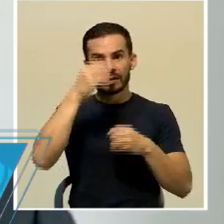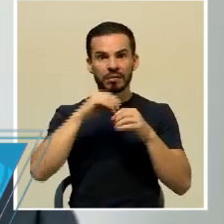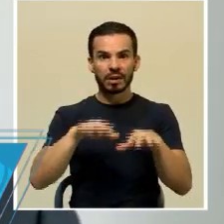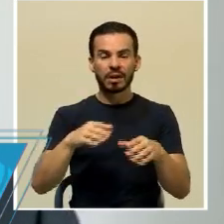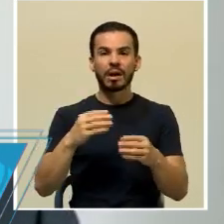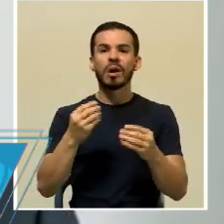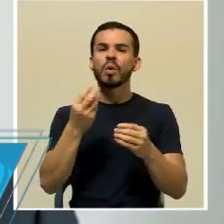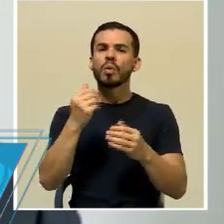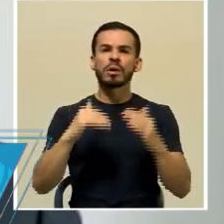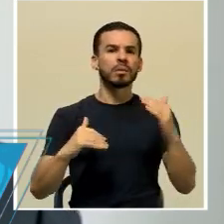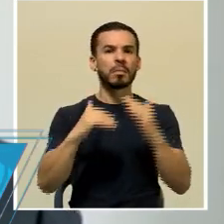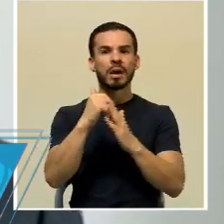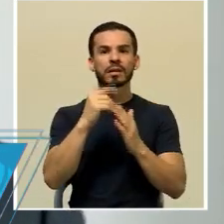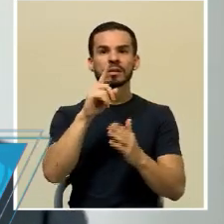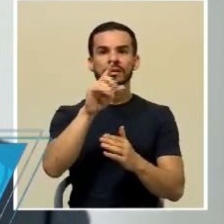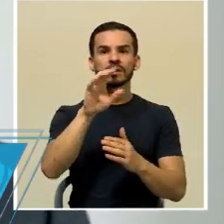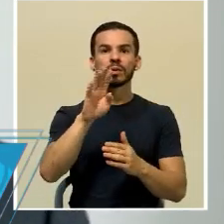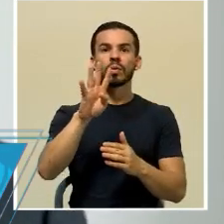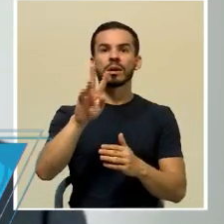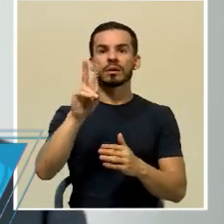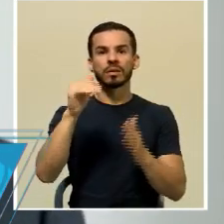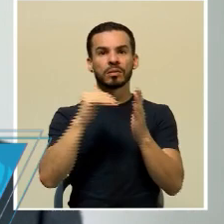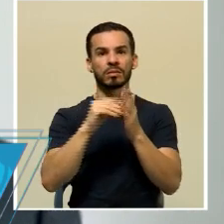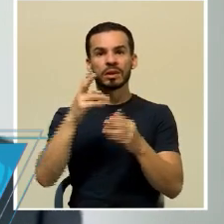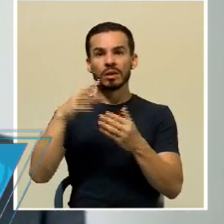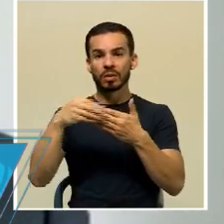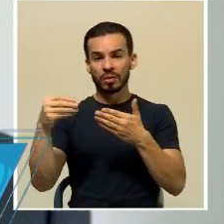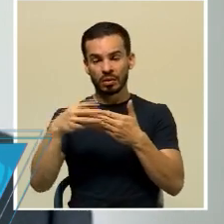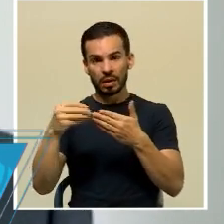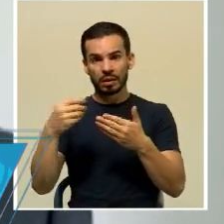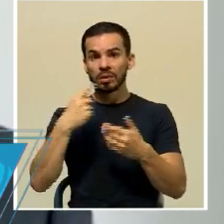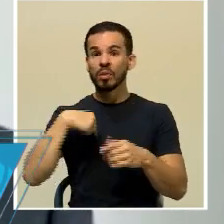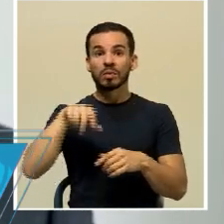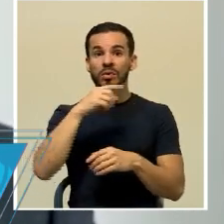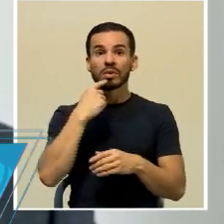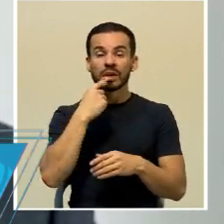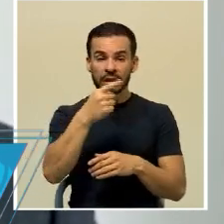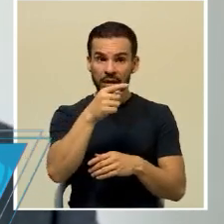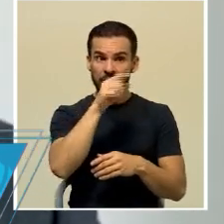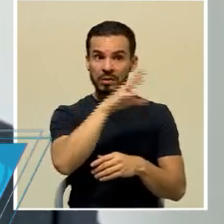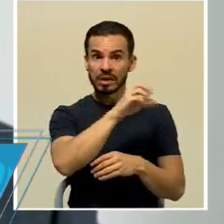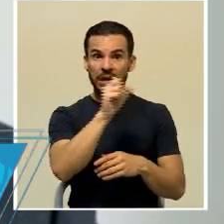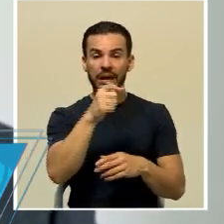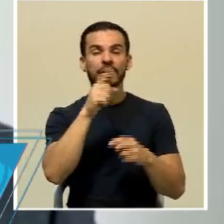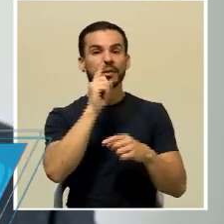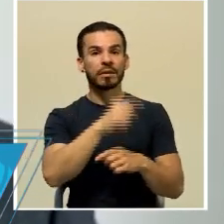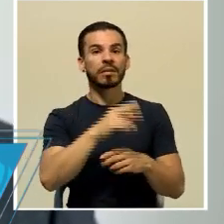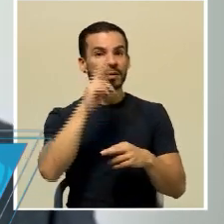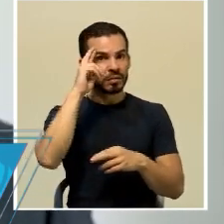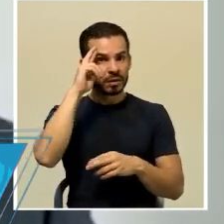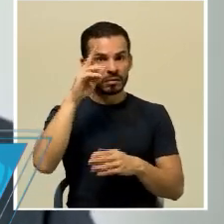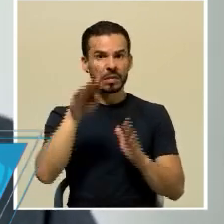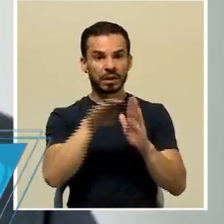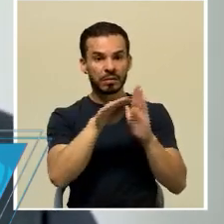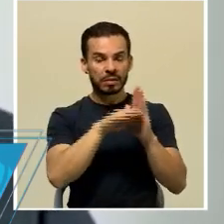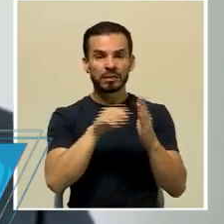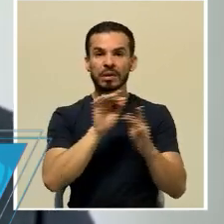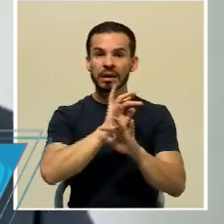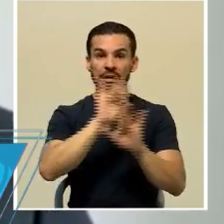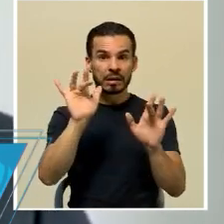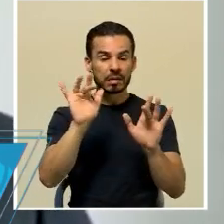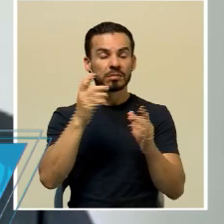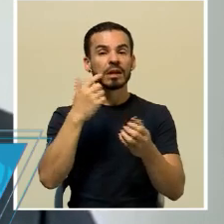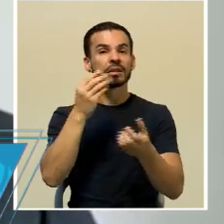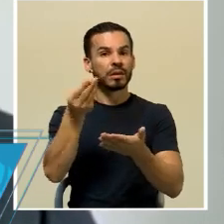máximo autorizado es por $142.000. Como le hemos indicado a esa entidad, deberá respetar siempre los principios de transparencia a la